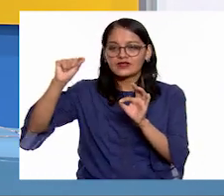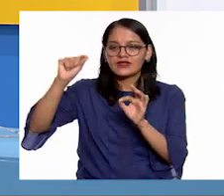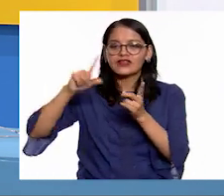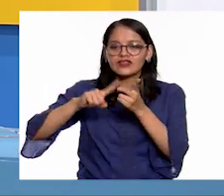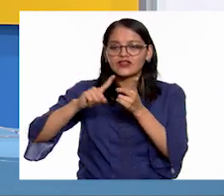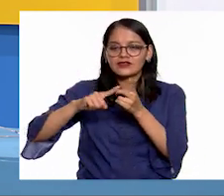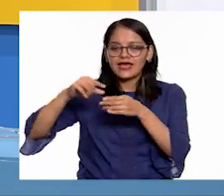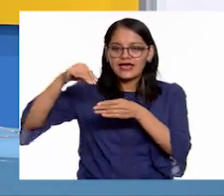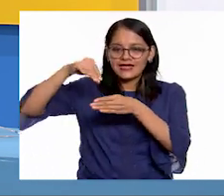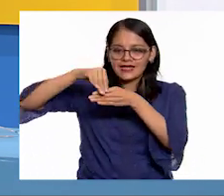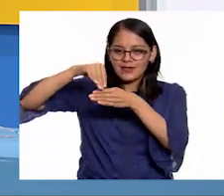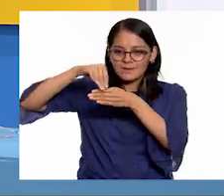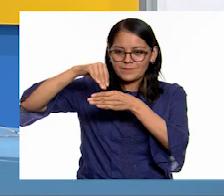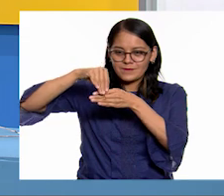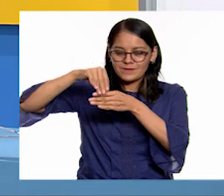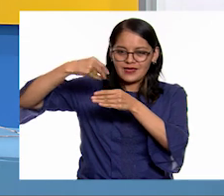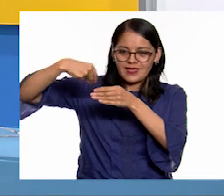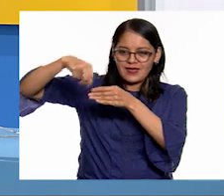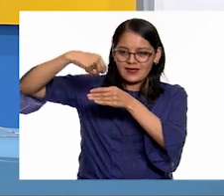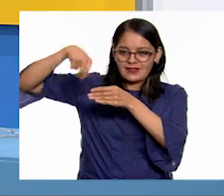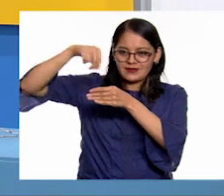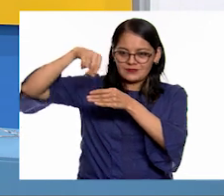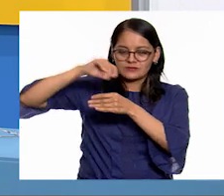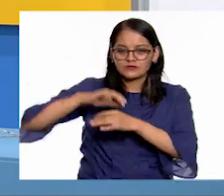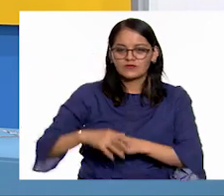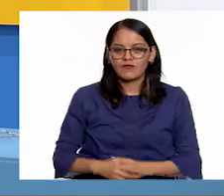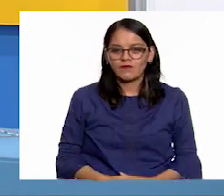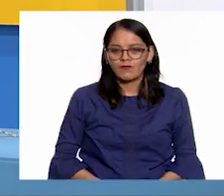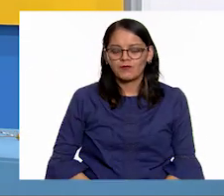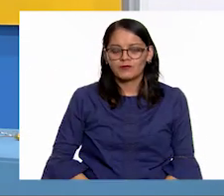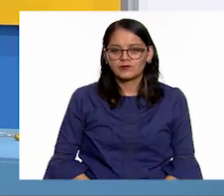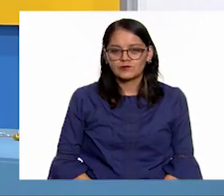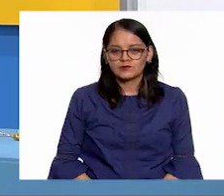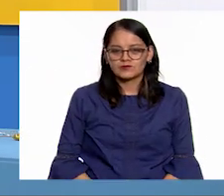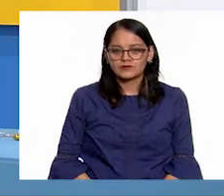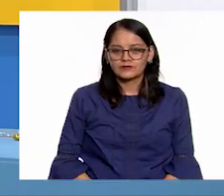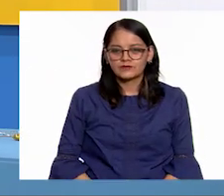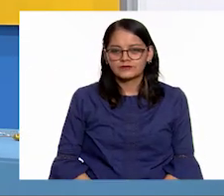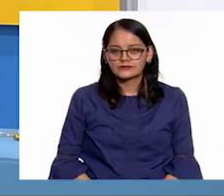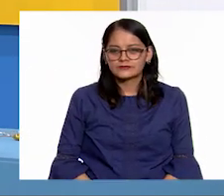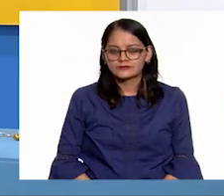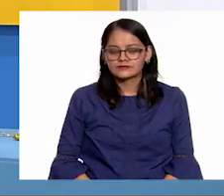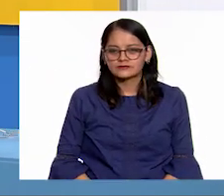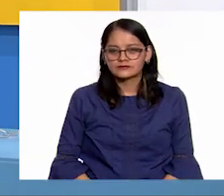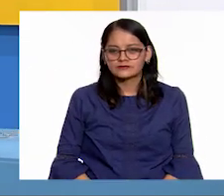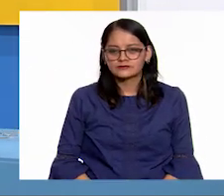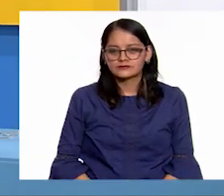al clip, enredándolo a la parte metálica.